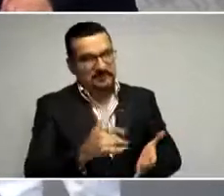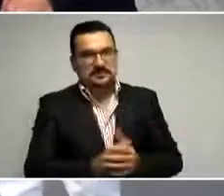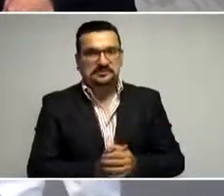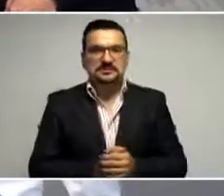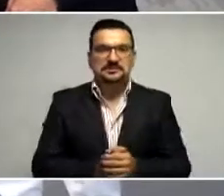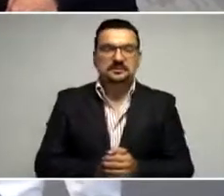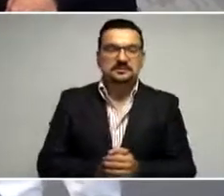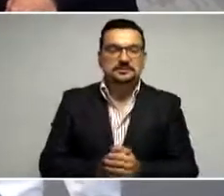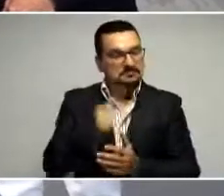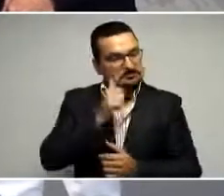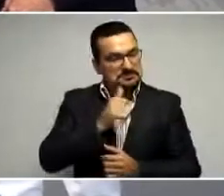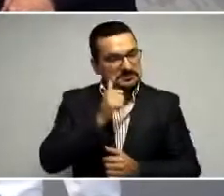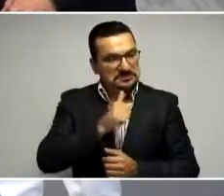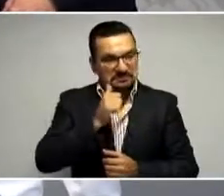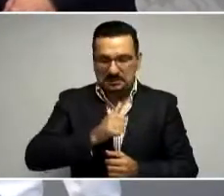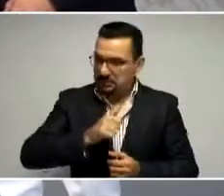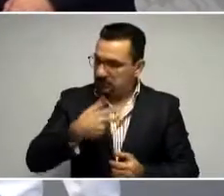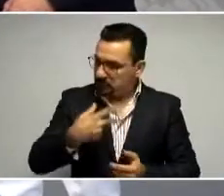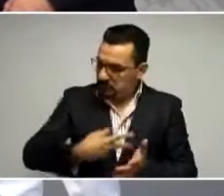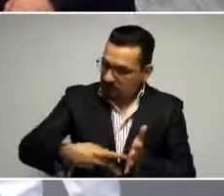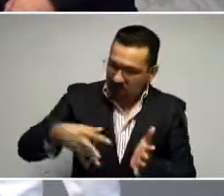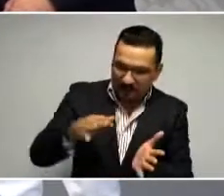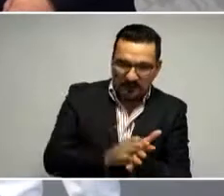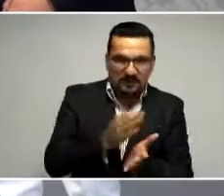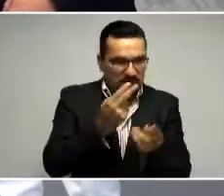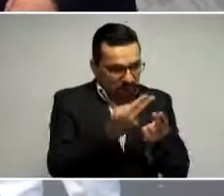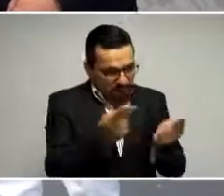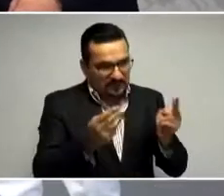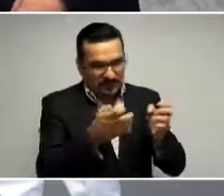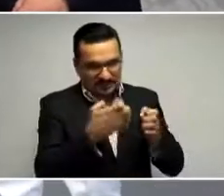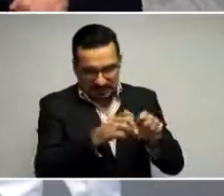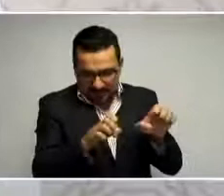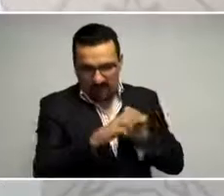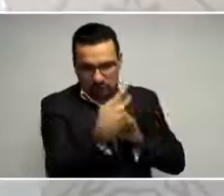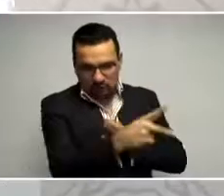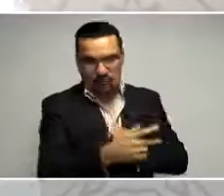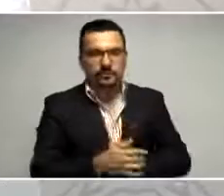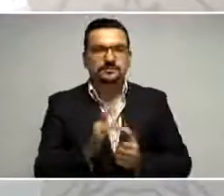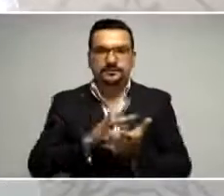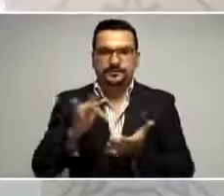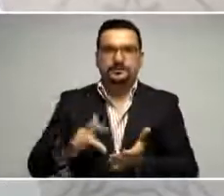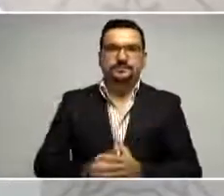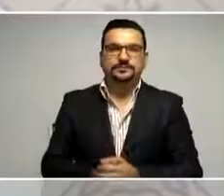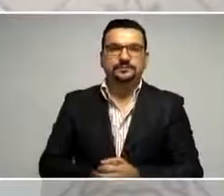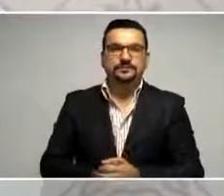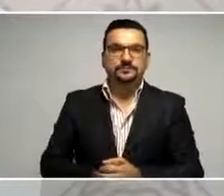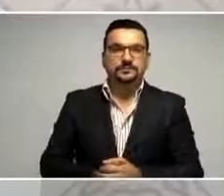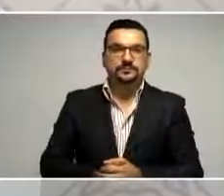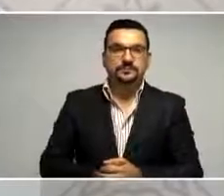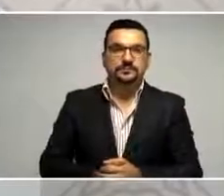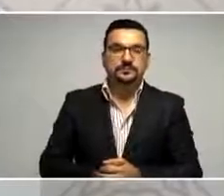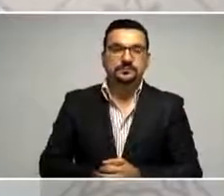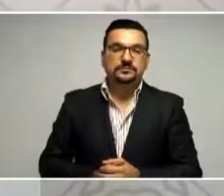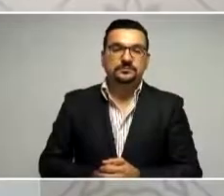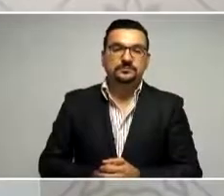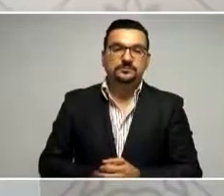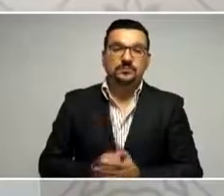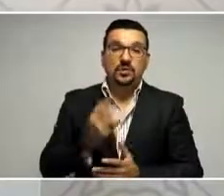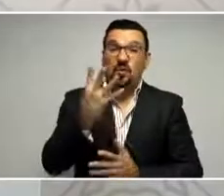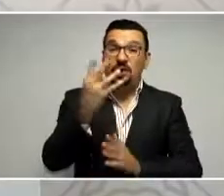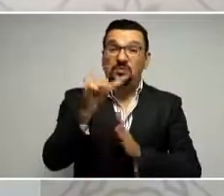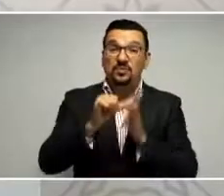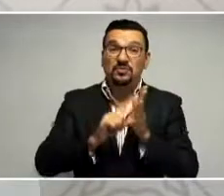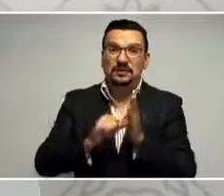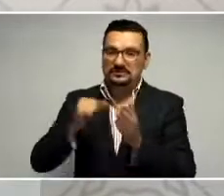y, como siempre, valientes ustedes, tú y tu equipo. Así gracias. Después de 4